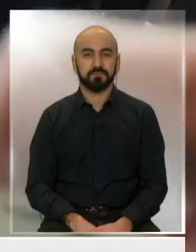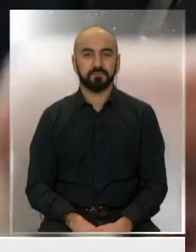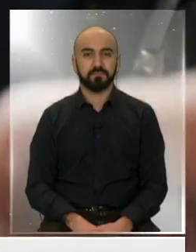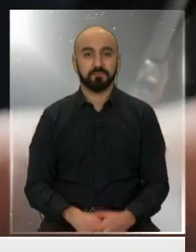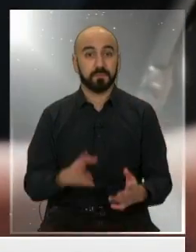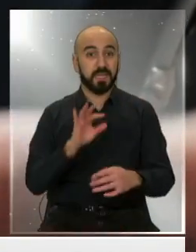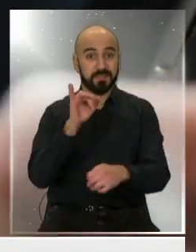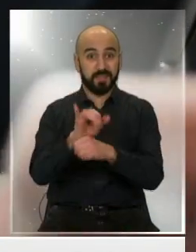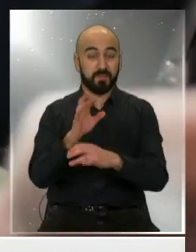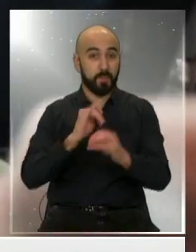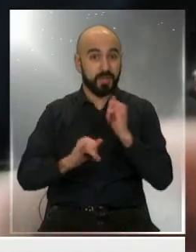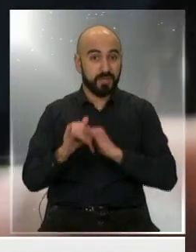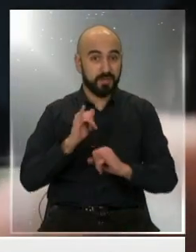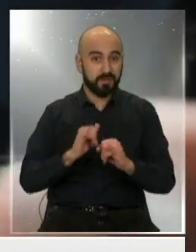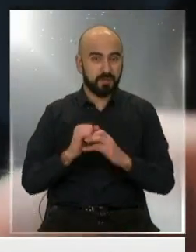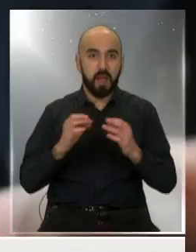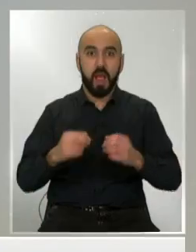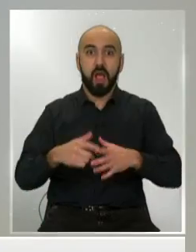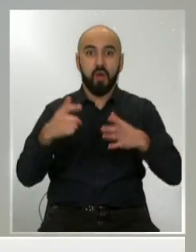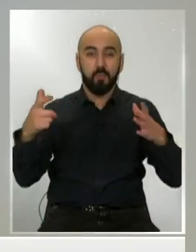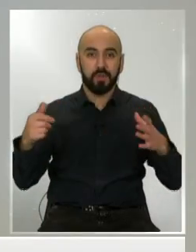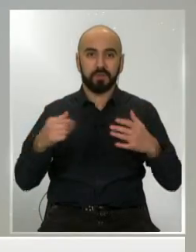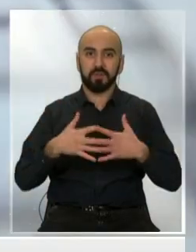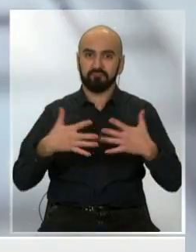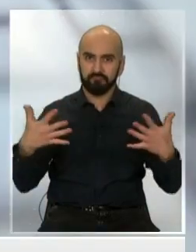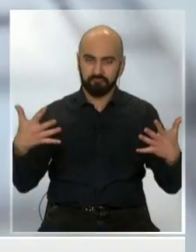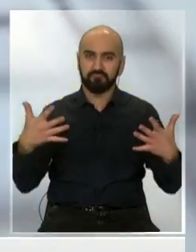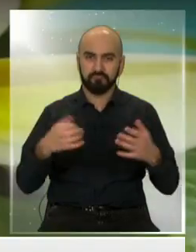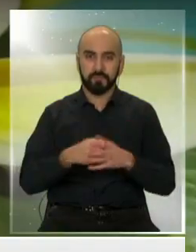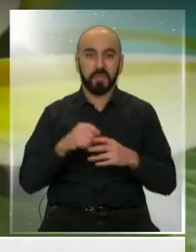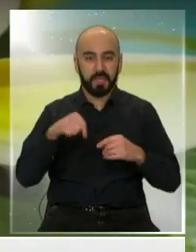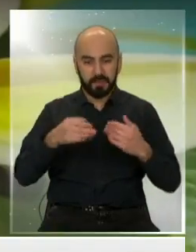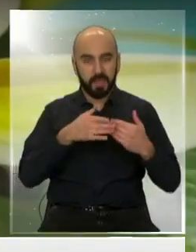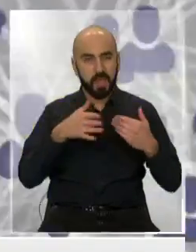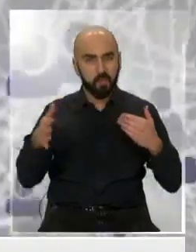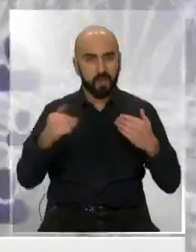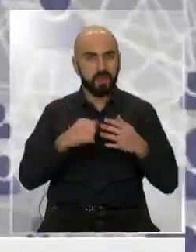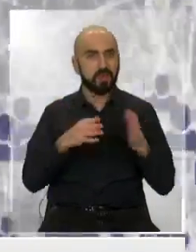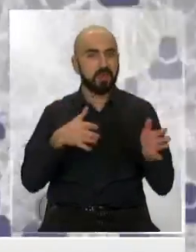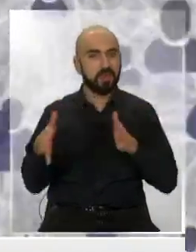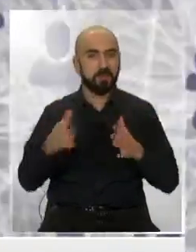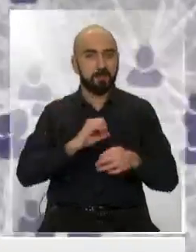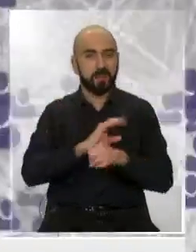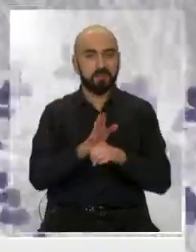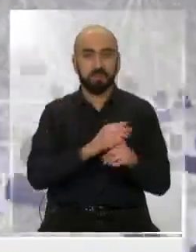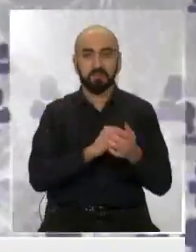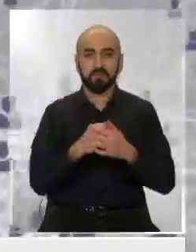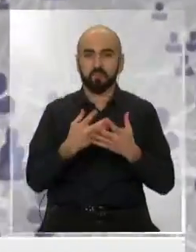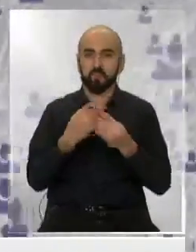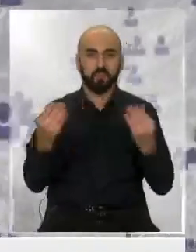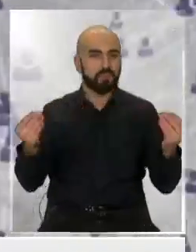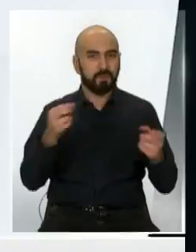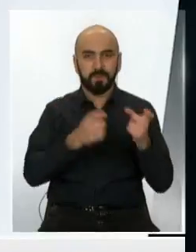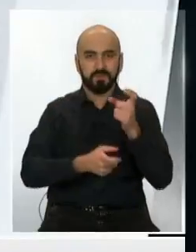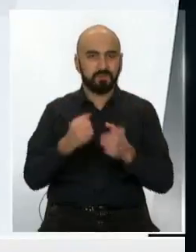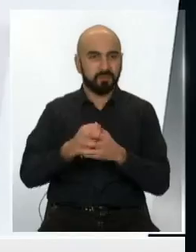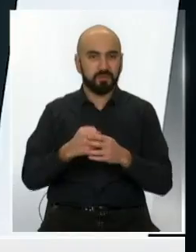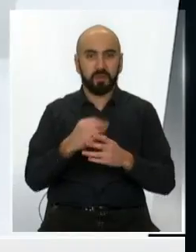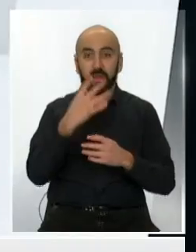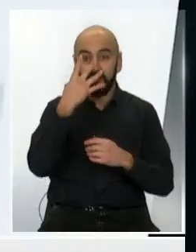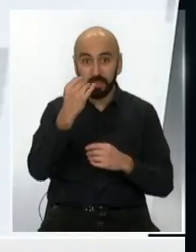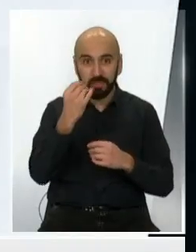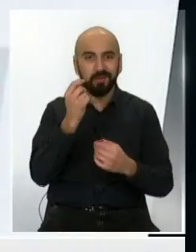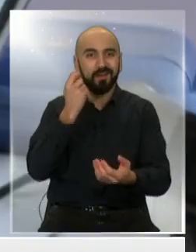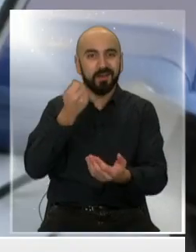Las estafas por internet han aumentado considerablemente durante la pandemia. Son cientos de personas las que han caído atraídas